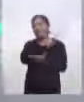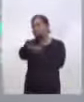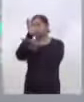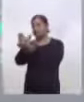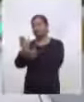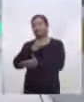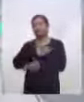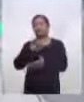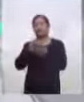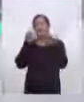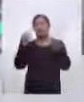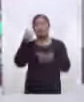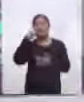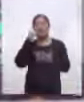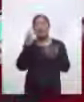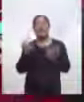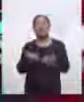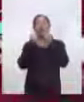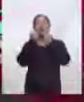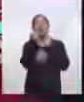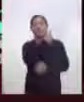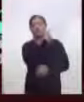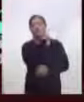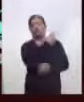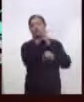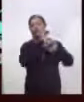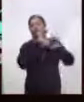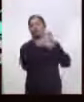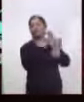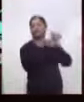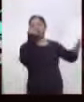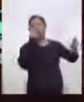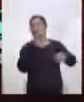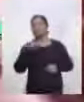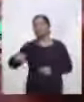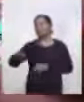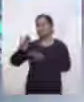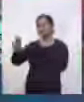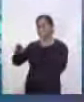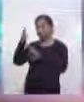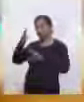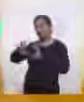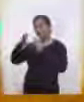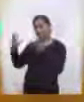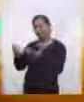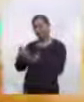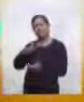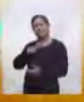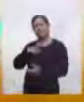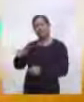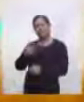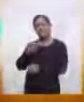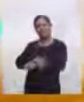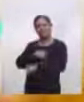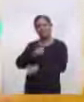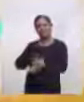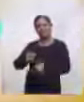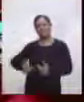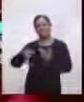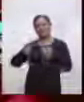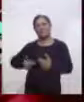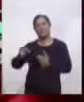para poder salvar el suyo. En su misión, no estará solo, pues contará con la ayuda de su amigo humano, Tom, con quien